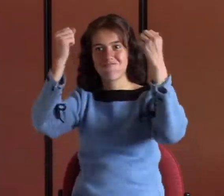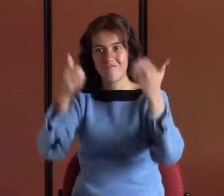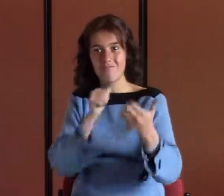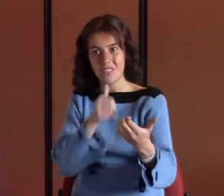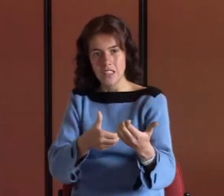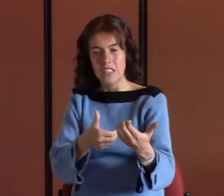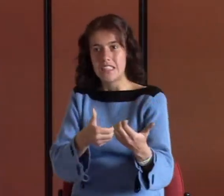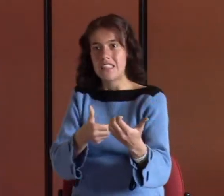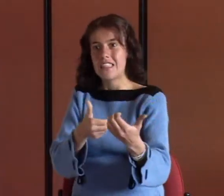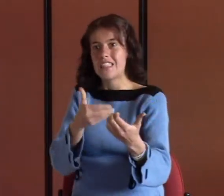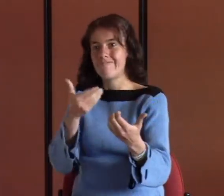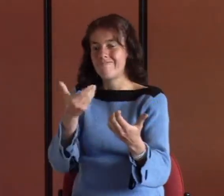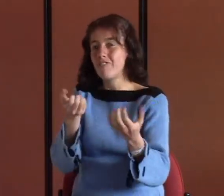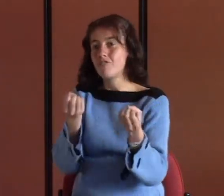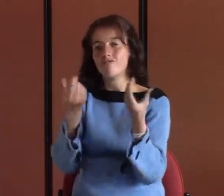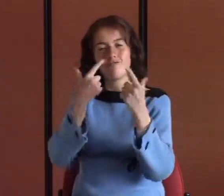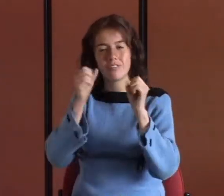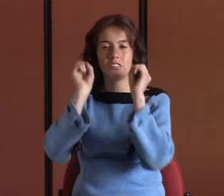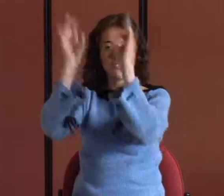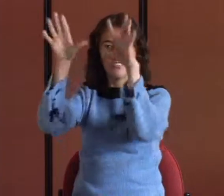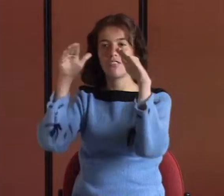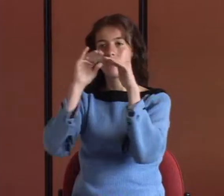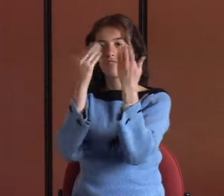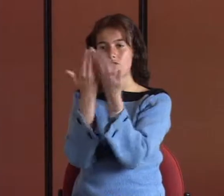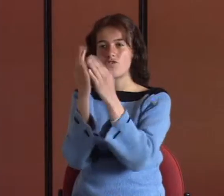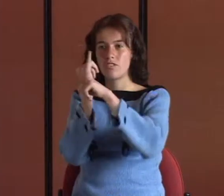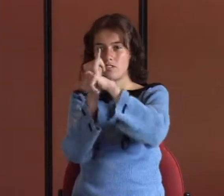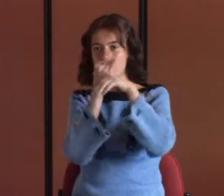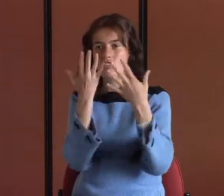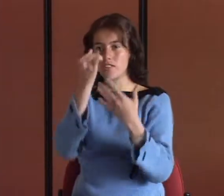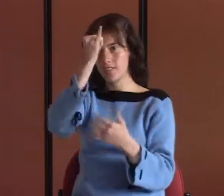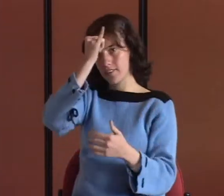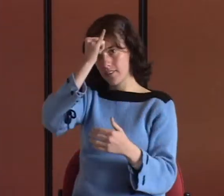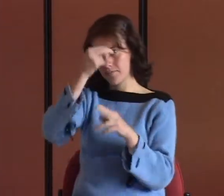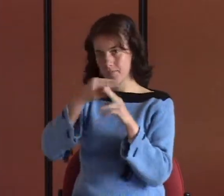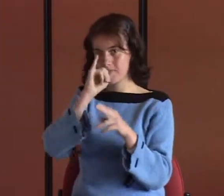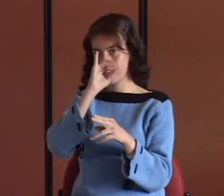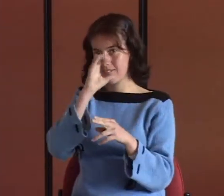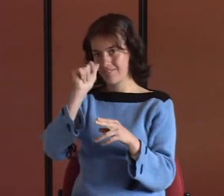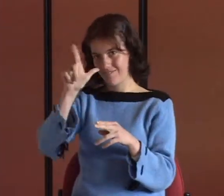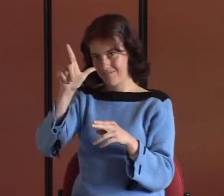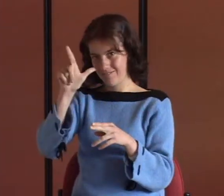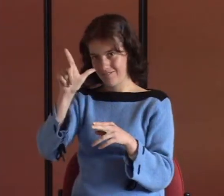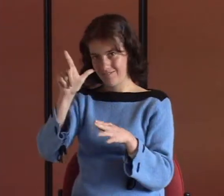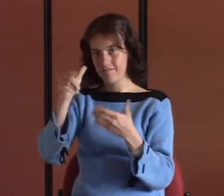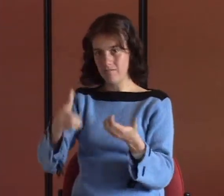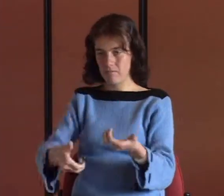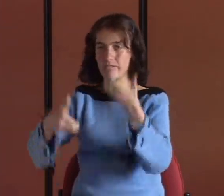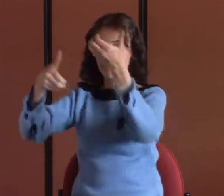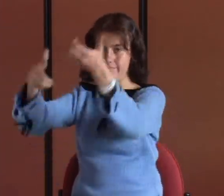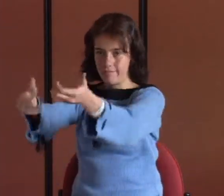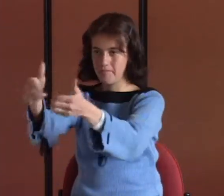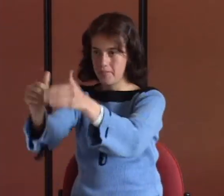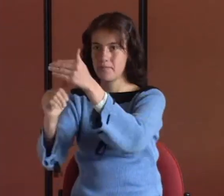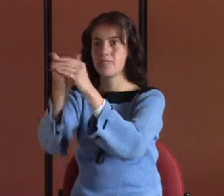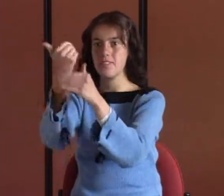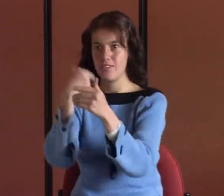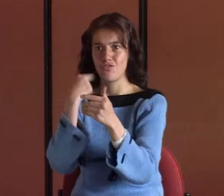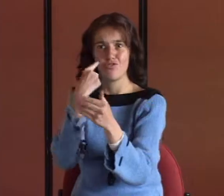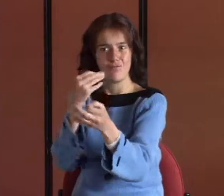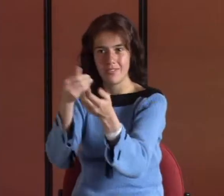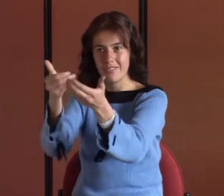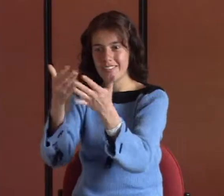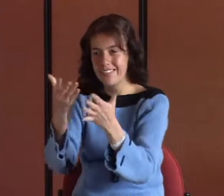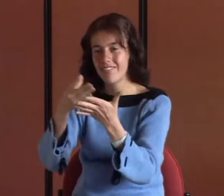hereditaria. Cuando mis padres se dieron cuenta, eso les causó un gran dolor y me empezaron a llevar a diferentes instituciones. Una de las